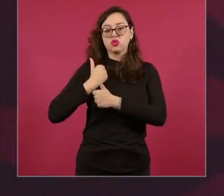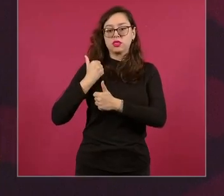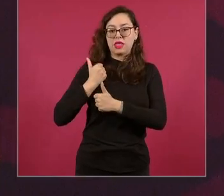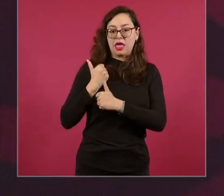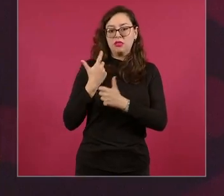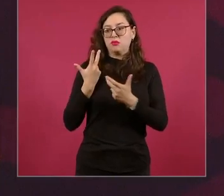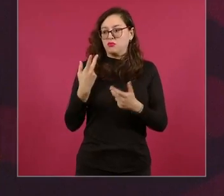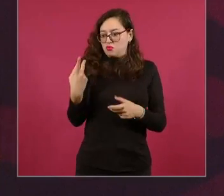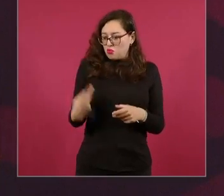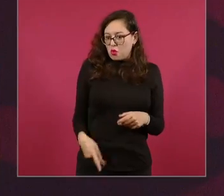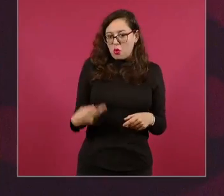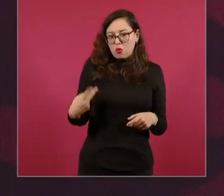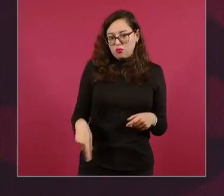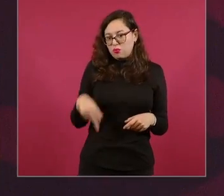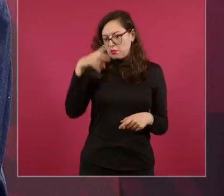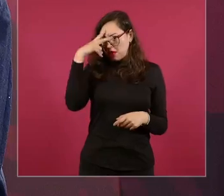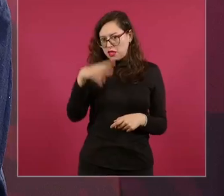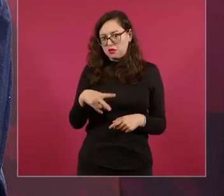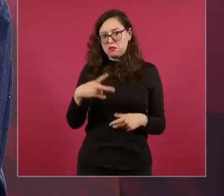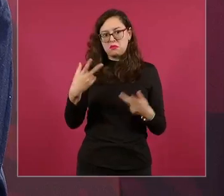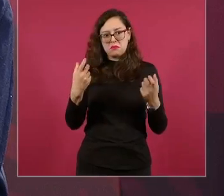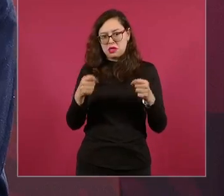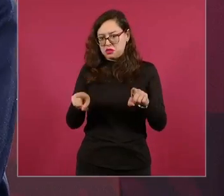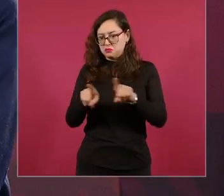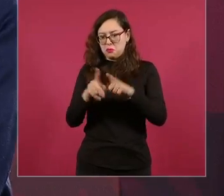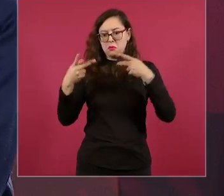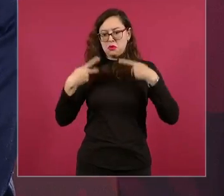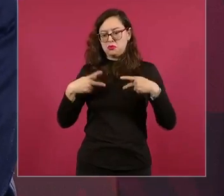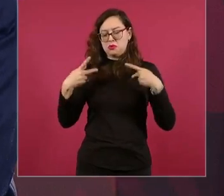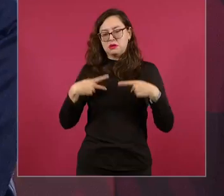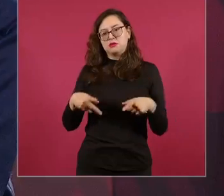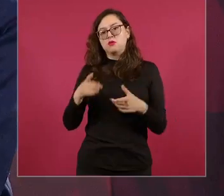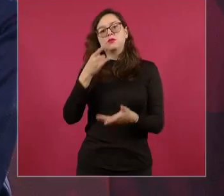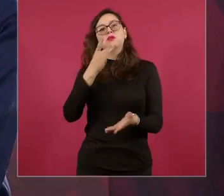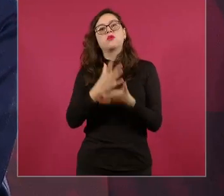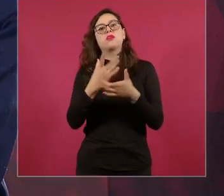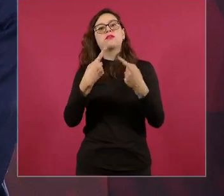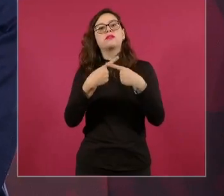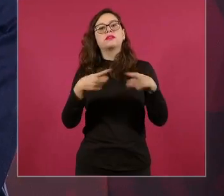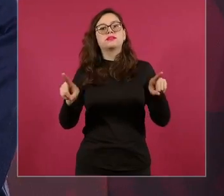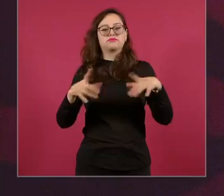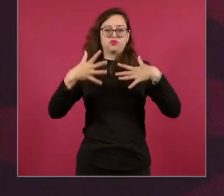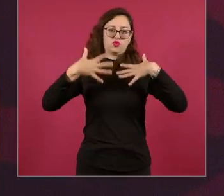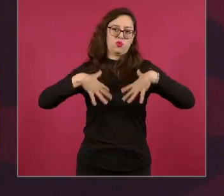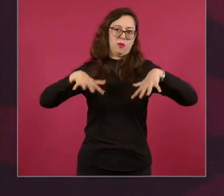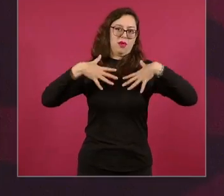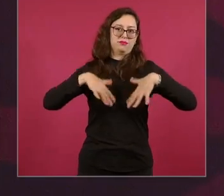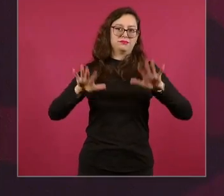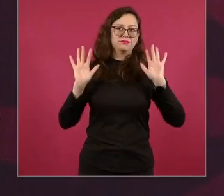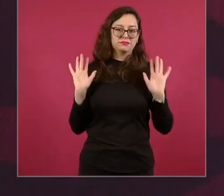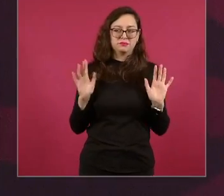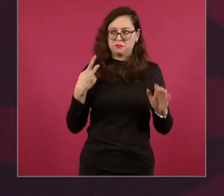uniformado y que nos ayudan mucho